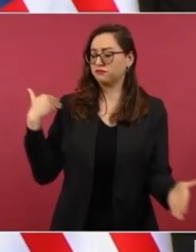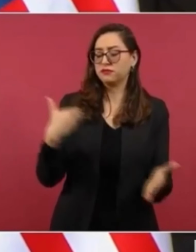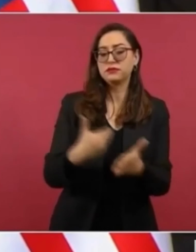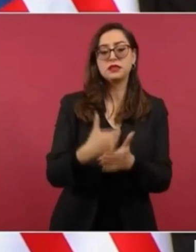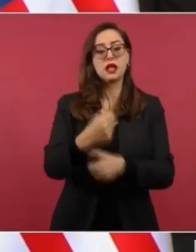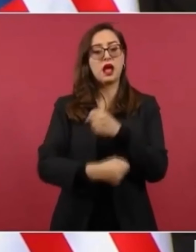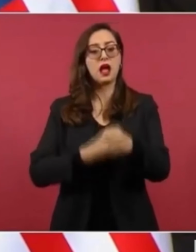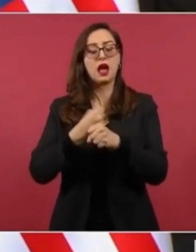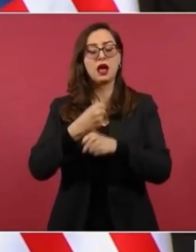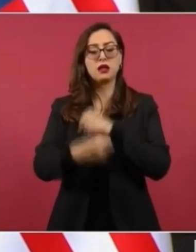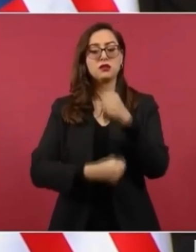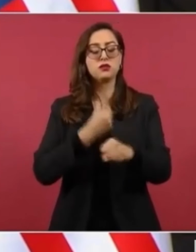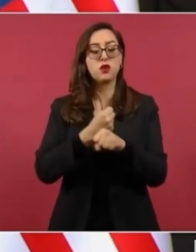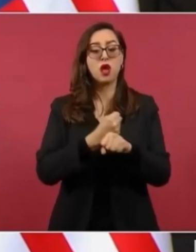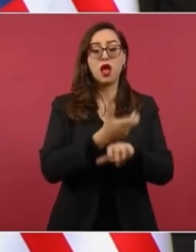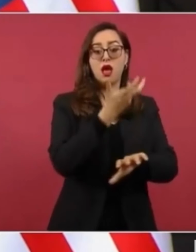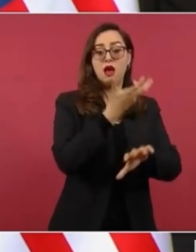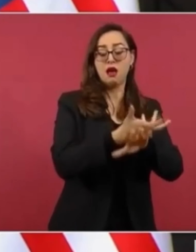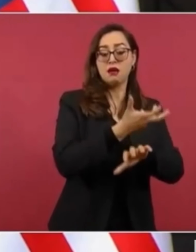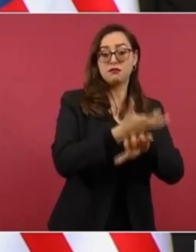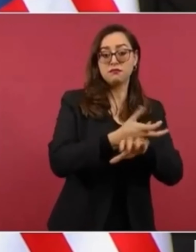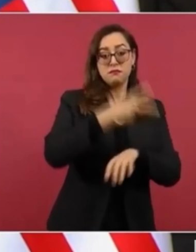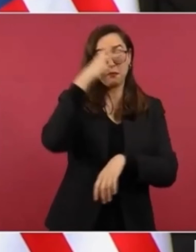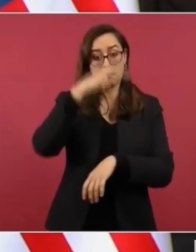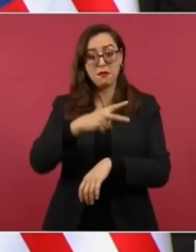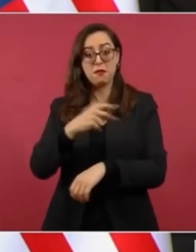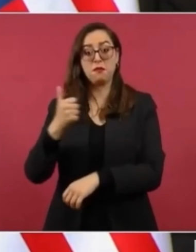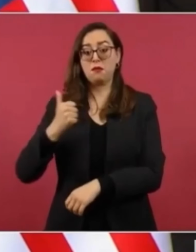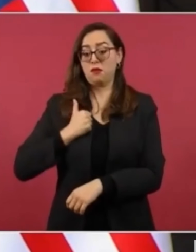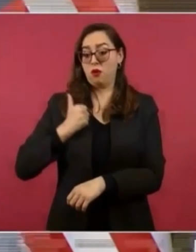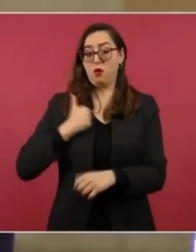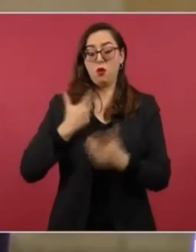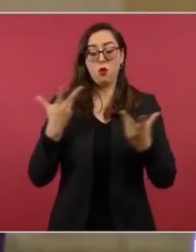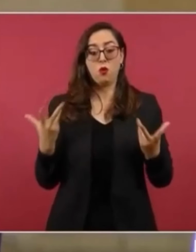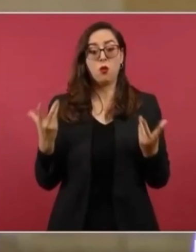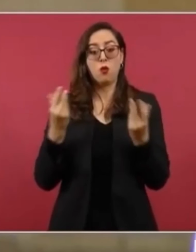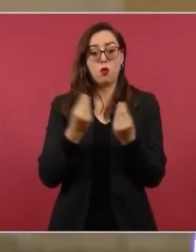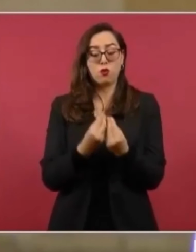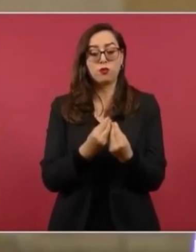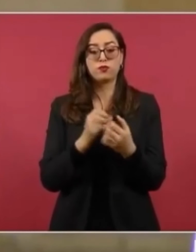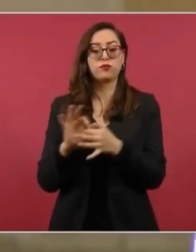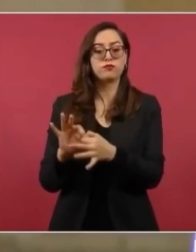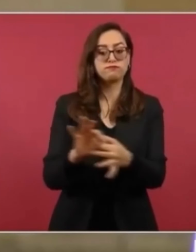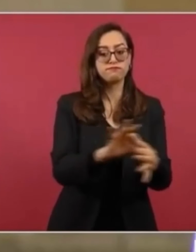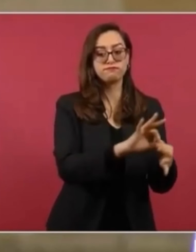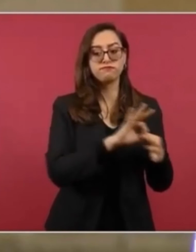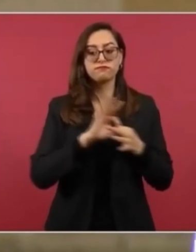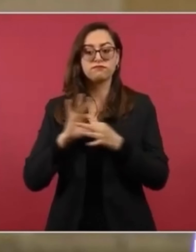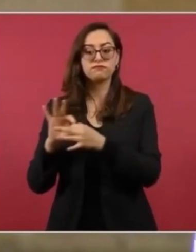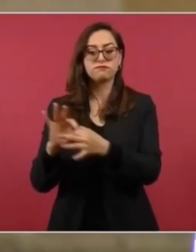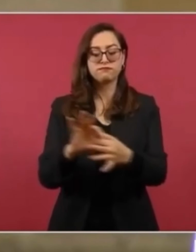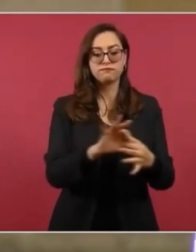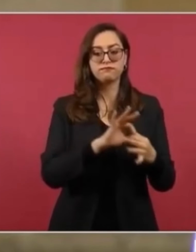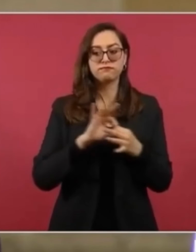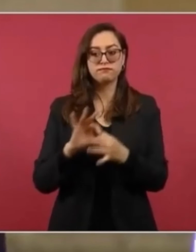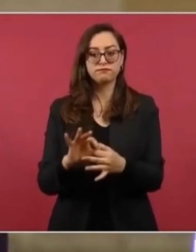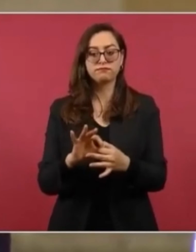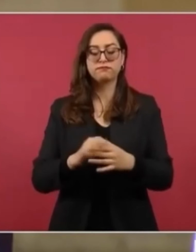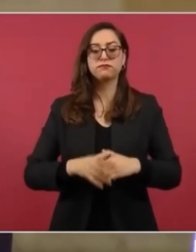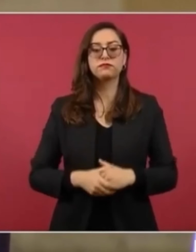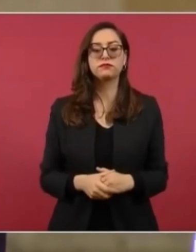las economías de México, Estados Unidos y Canadá se vincularon íntimamente gracias al